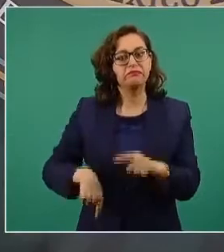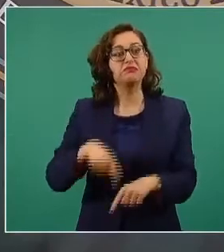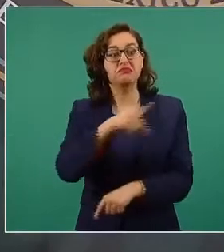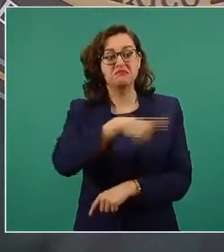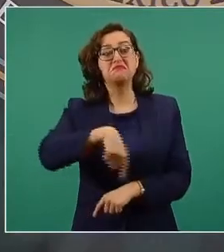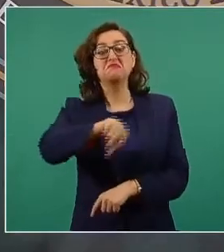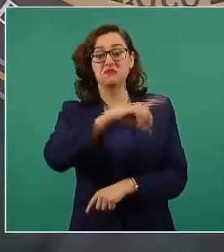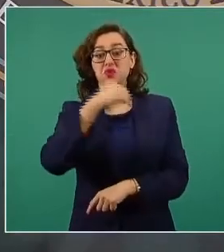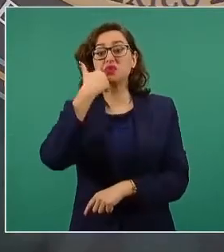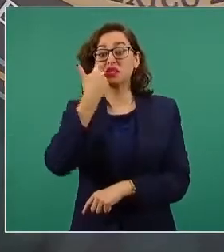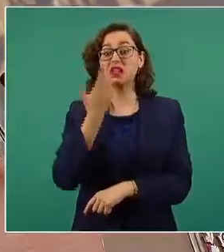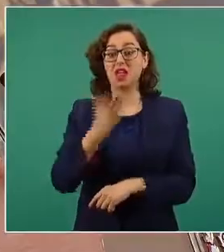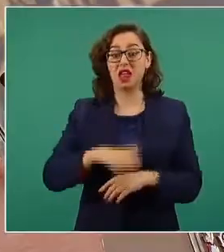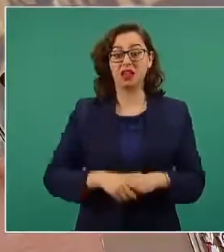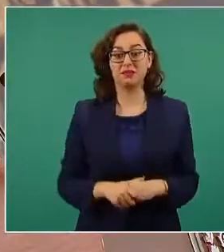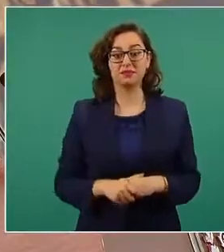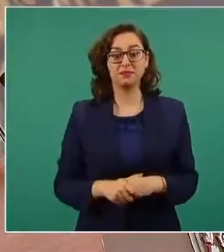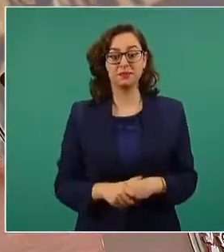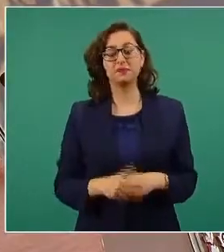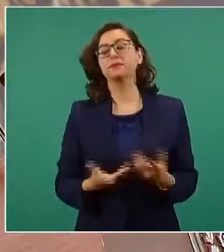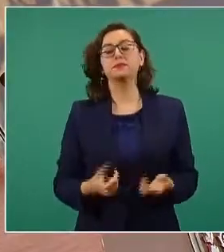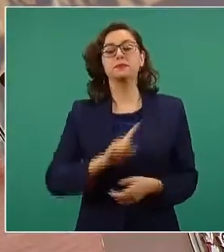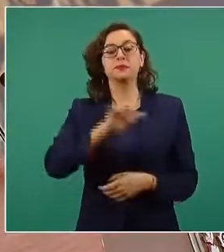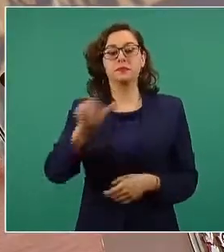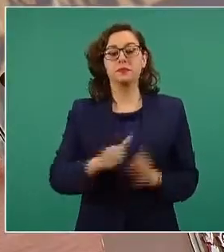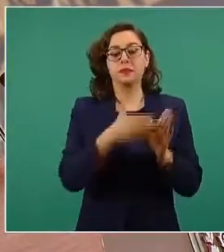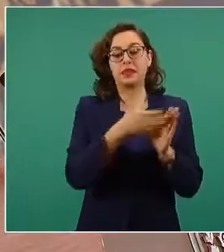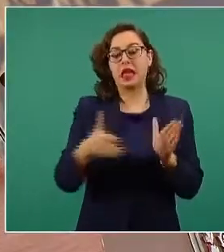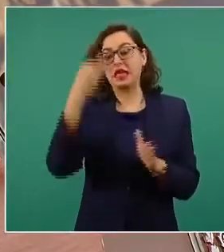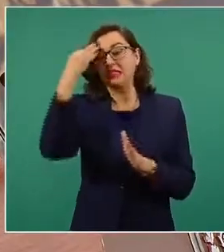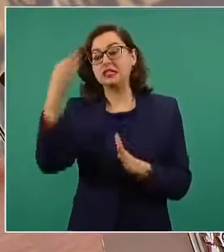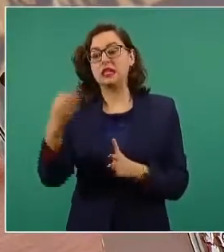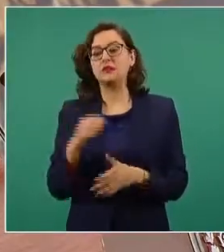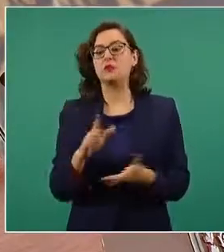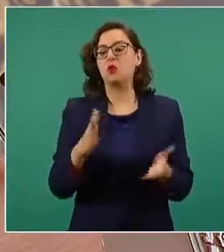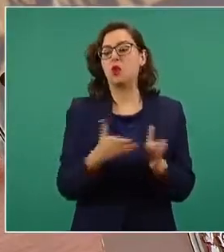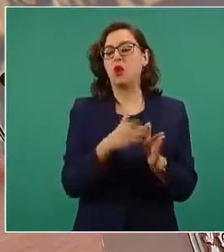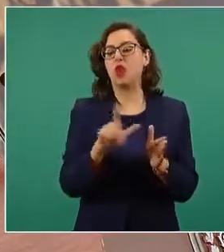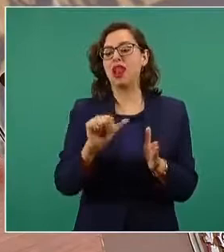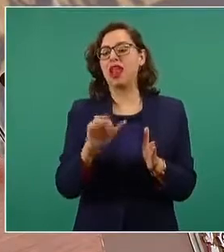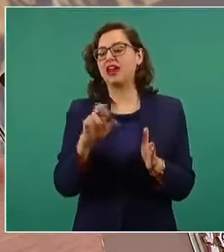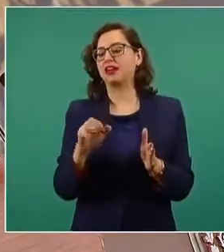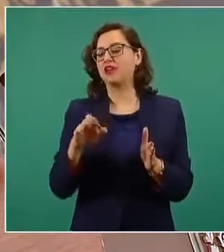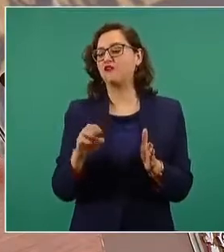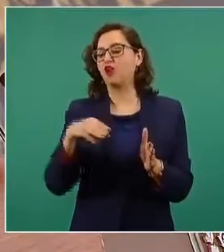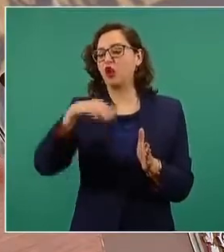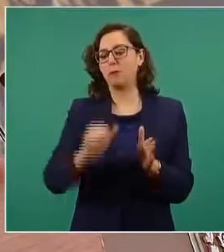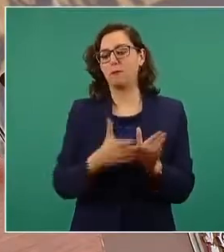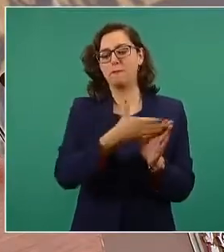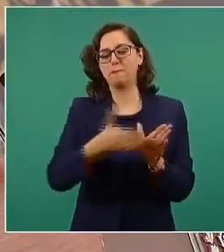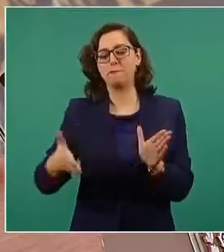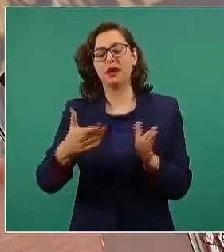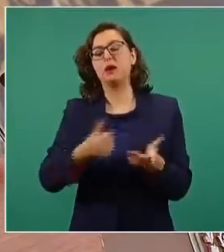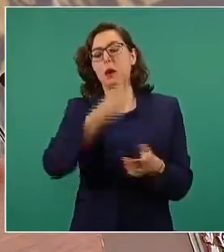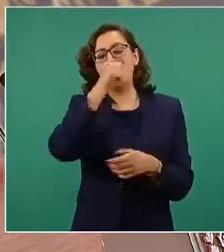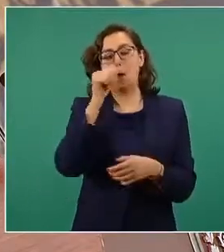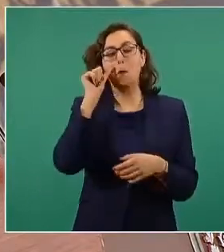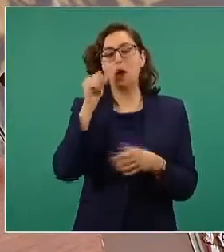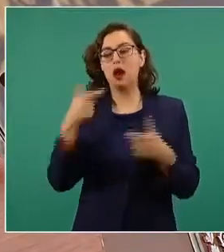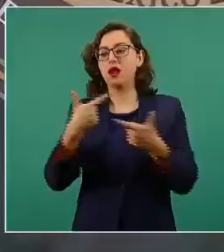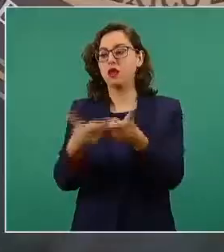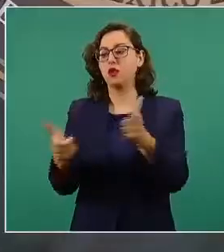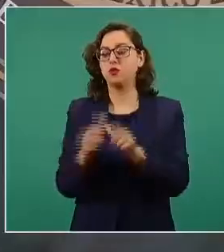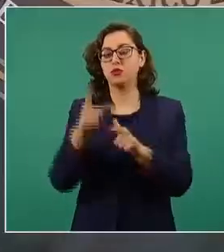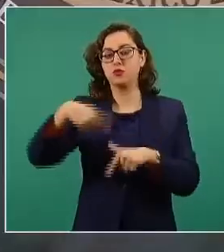Exceptuando el glorioso periodo de la Reforma y la reafirmación de nuestra República, encabezado por Juárez y los